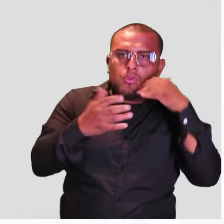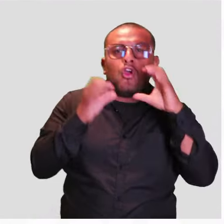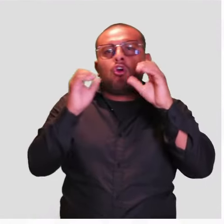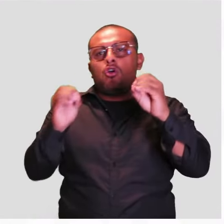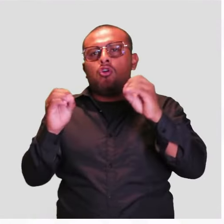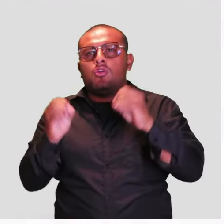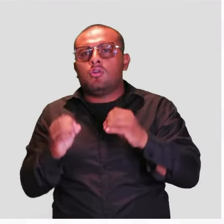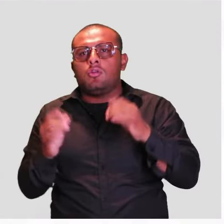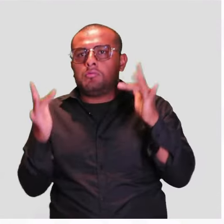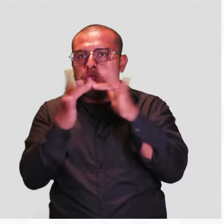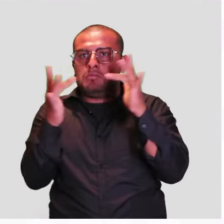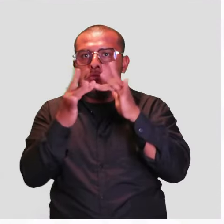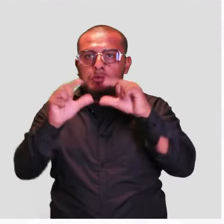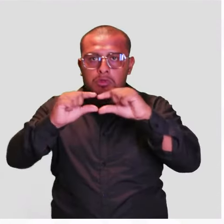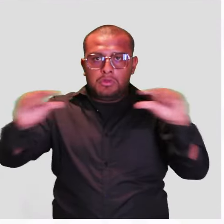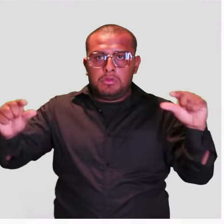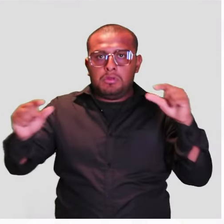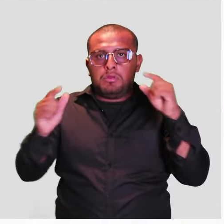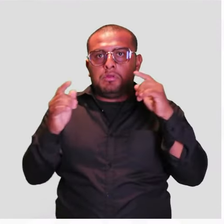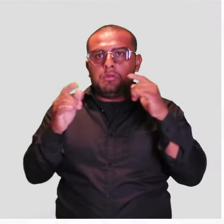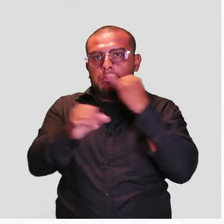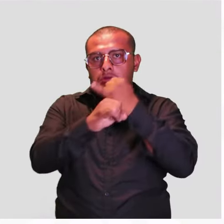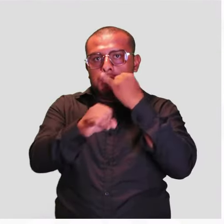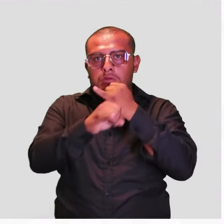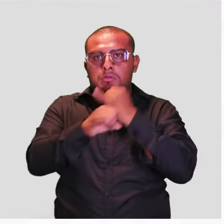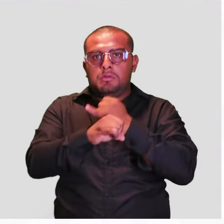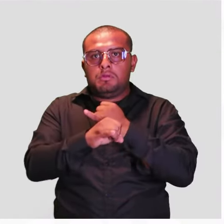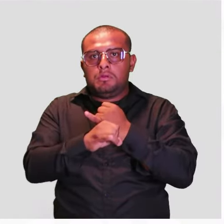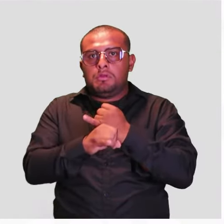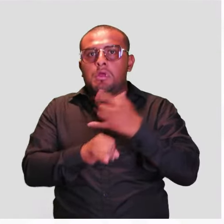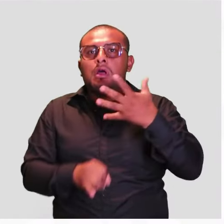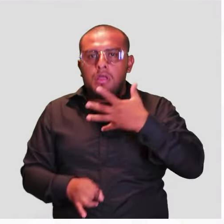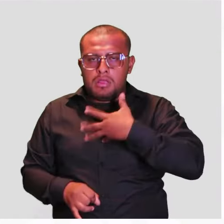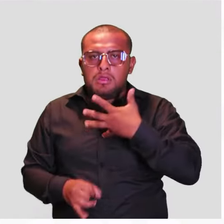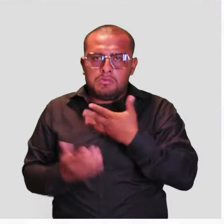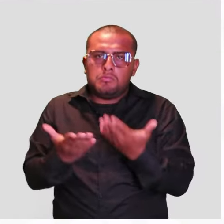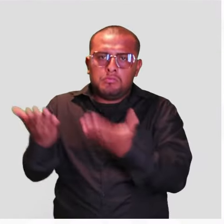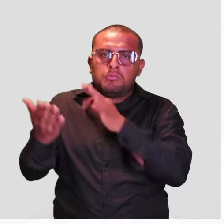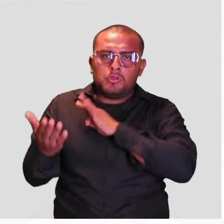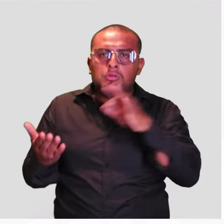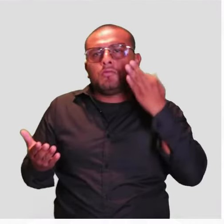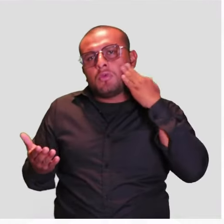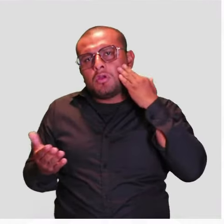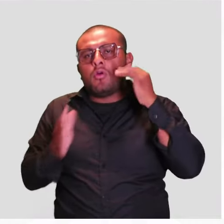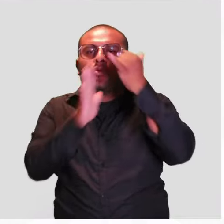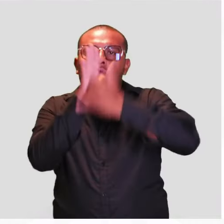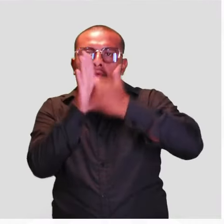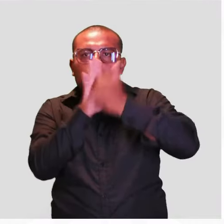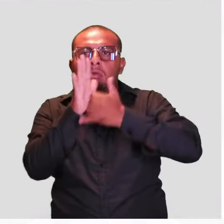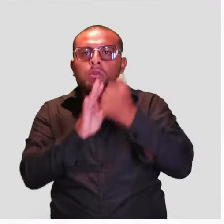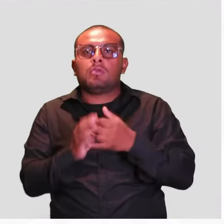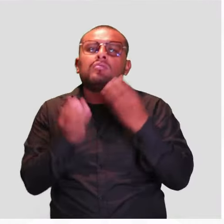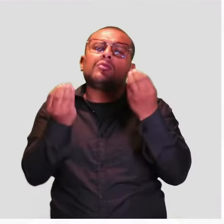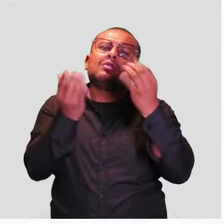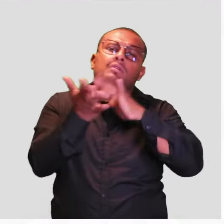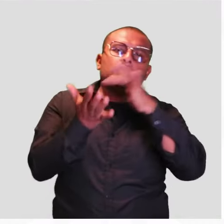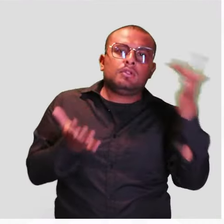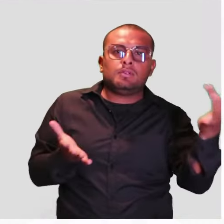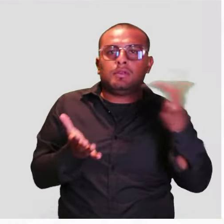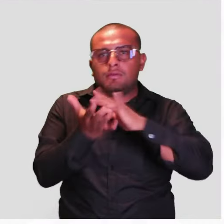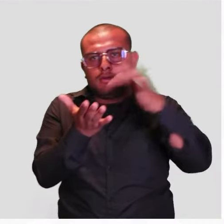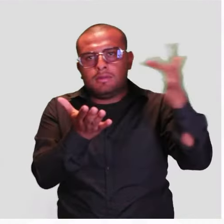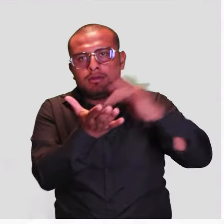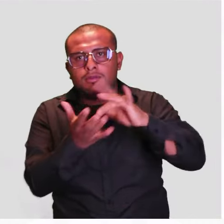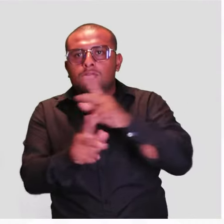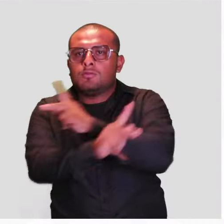liga que está publicada en la descripción de este video por Facebook y YouTube. Agradecemos infinitamente a las candidaturas